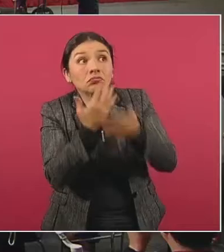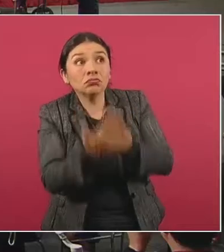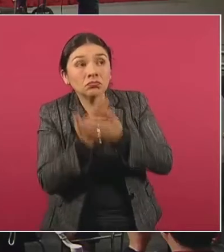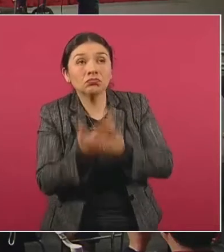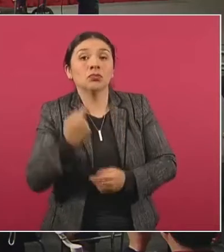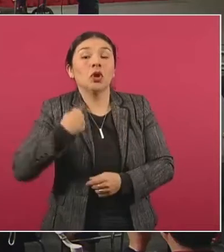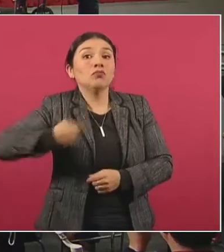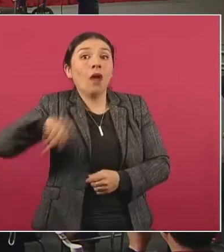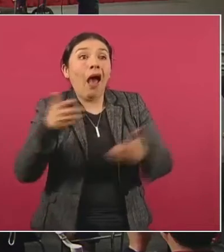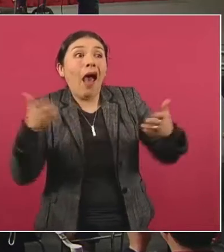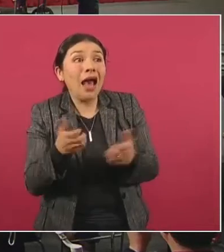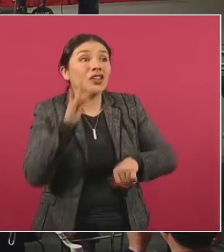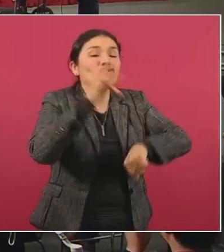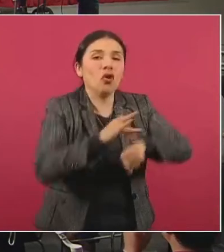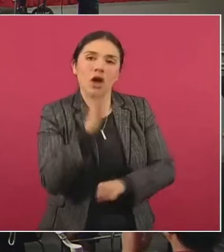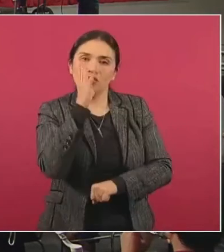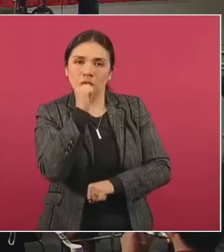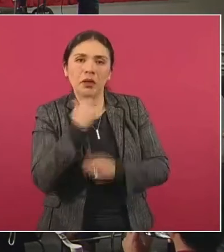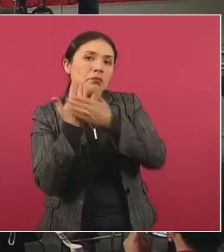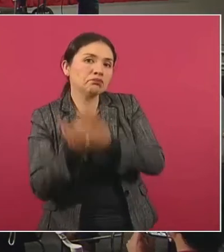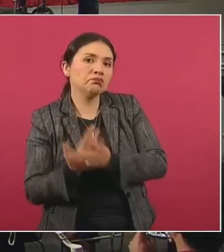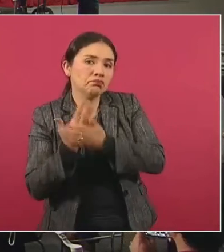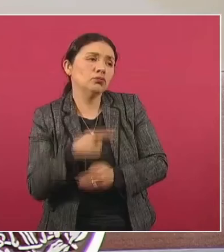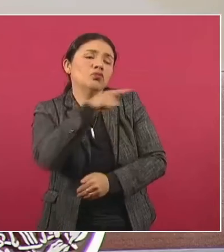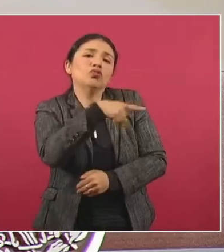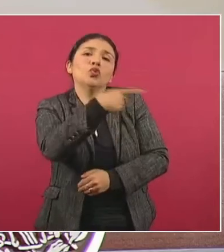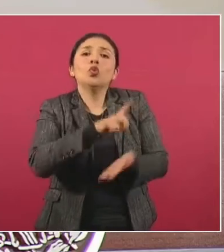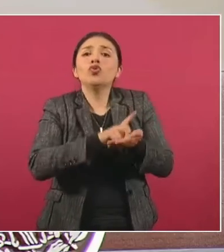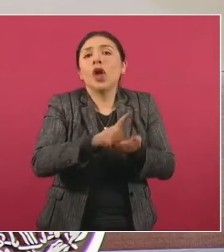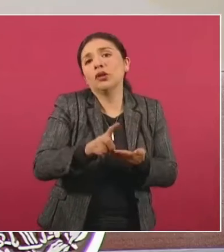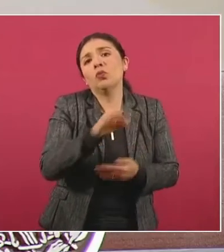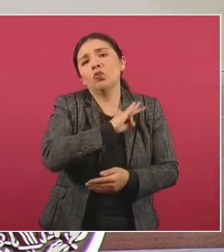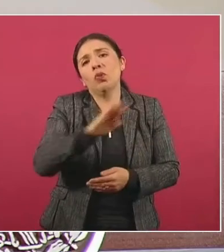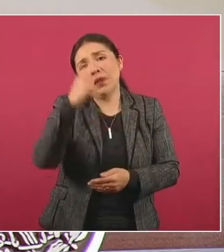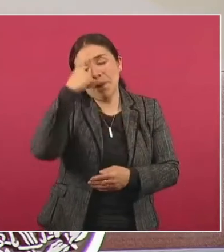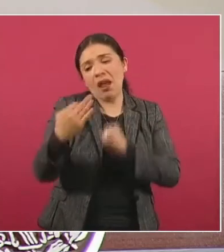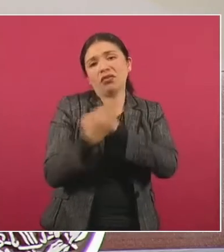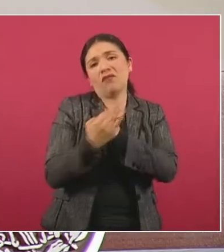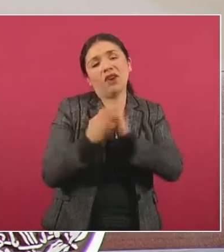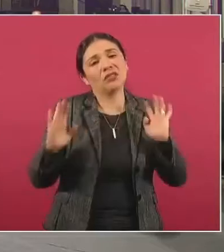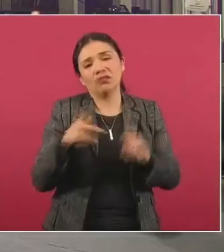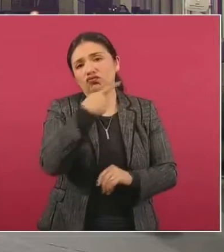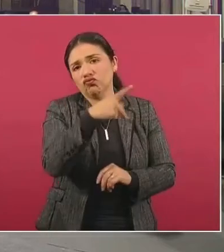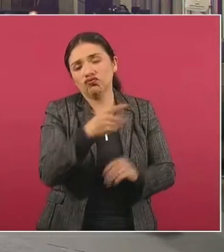suspensión de acción y él está pues ejerciendo el derecho que tiene a interponer sus medios de defensa.